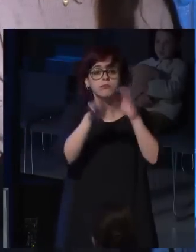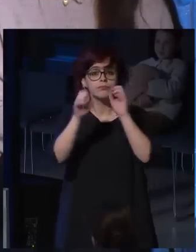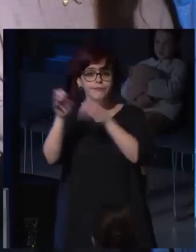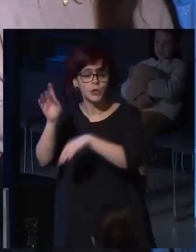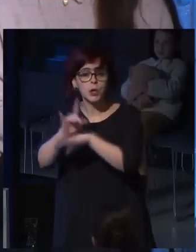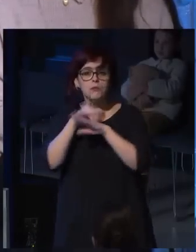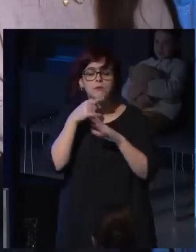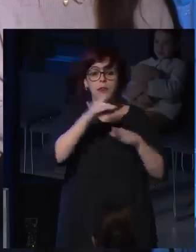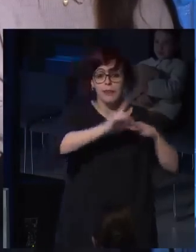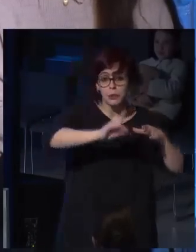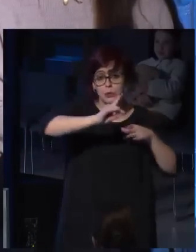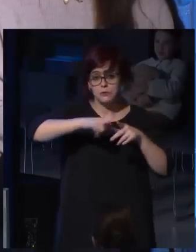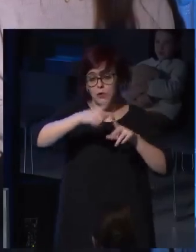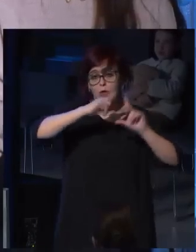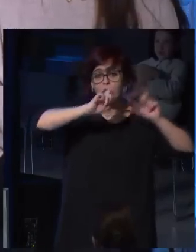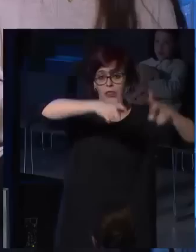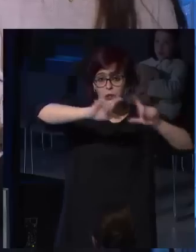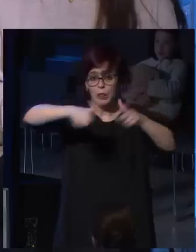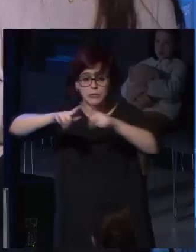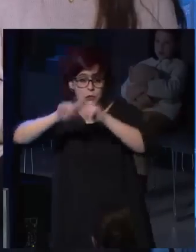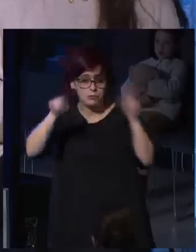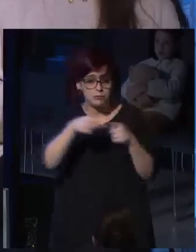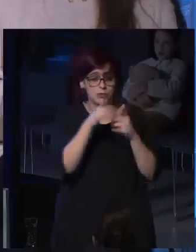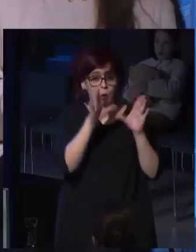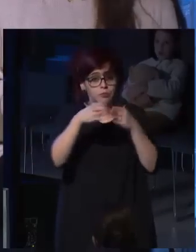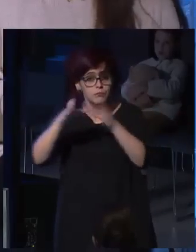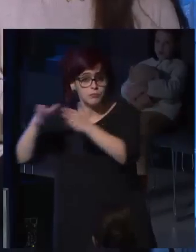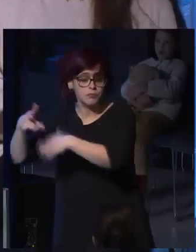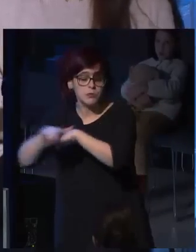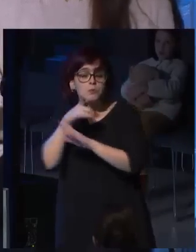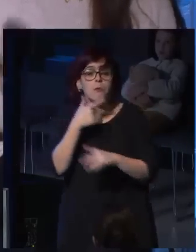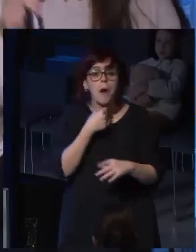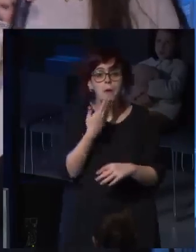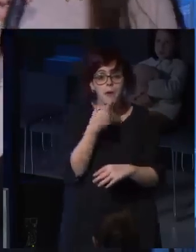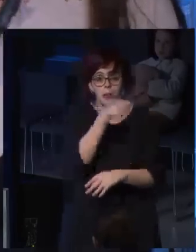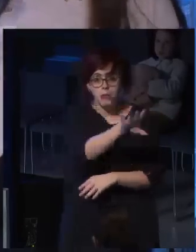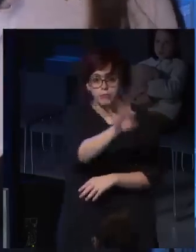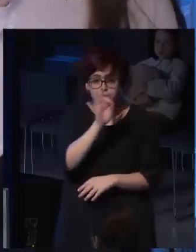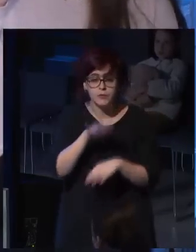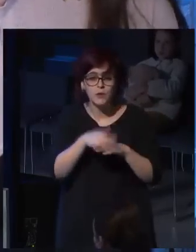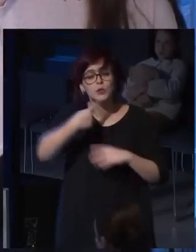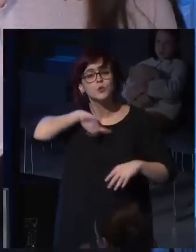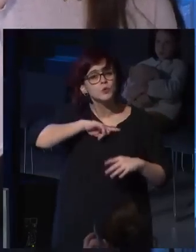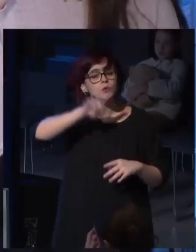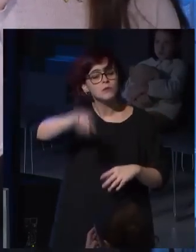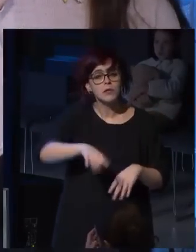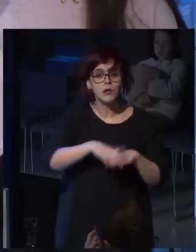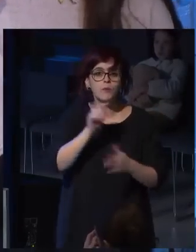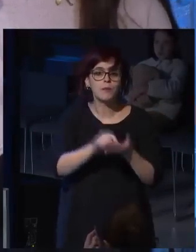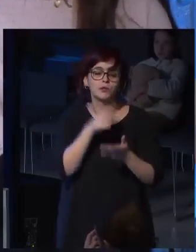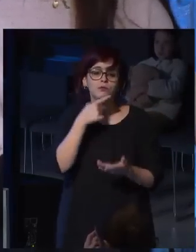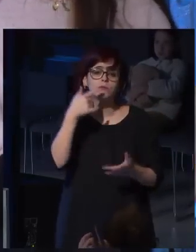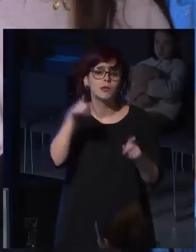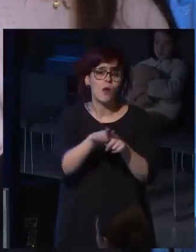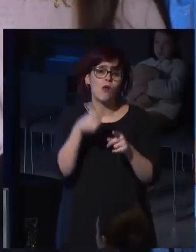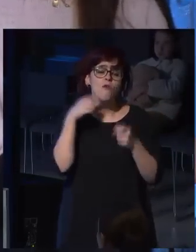es este disco, ¿no? Es como, o sea, que si quieres te lo pones, pero sí. También nosotras tenemos mucho momento muerto